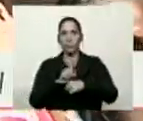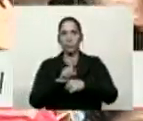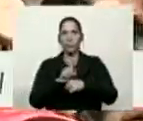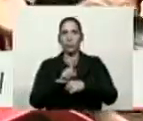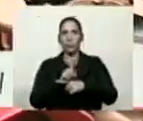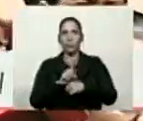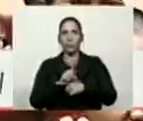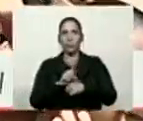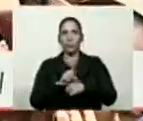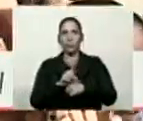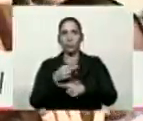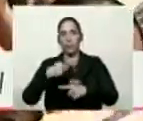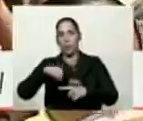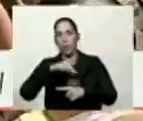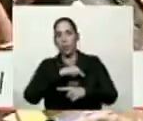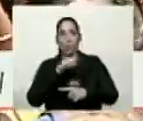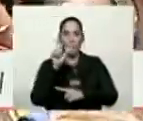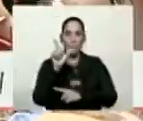principios fundamentales